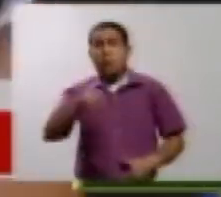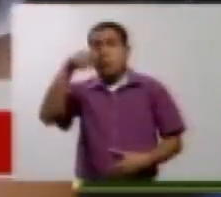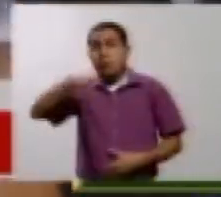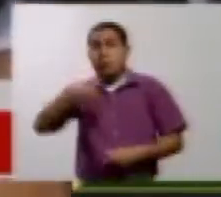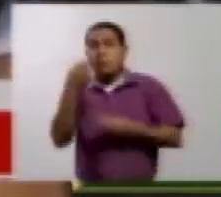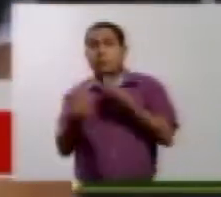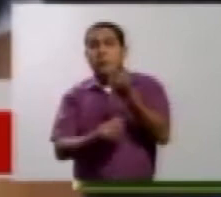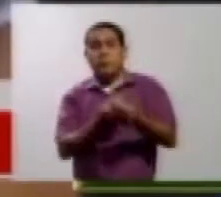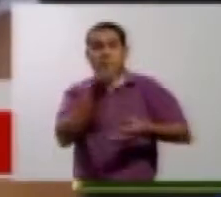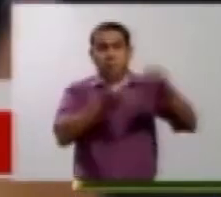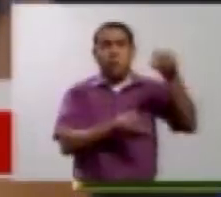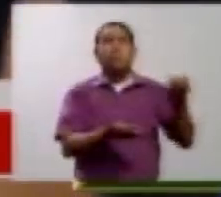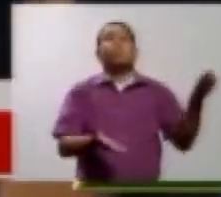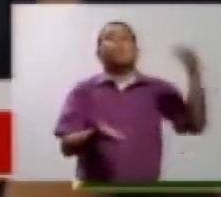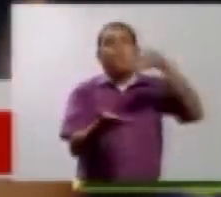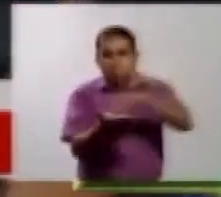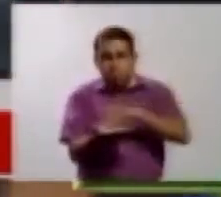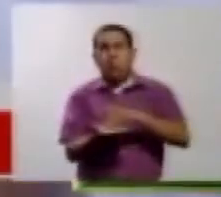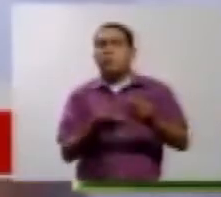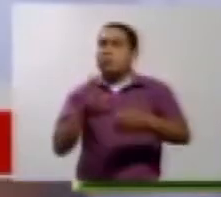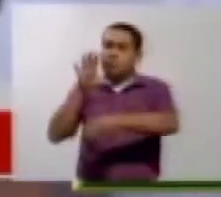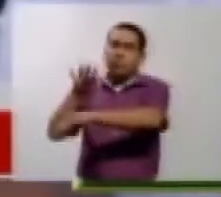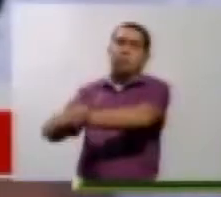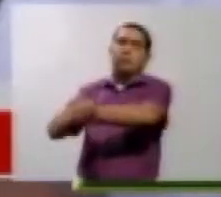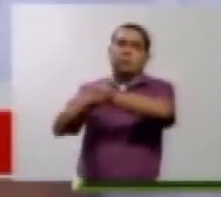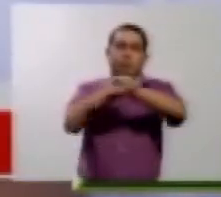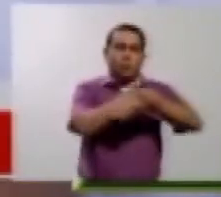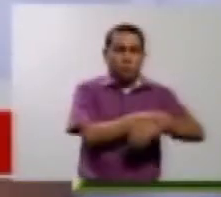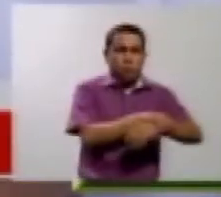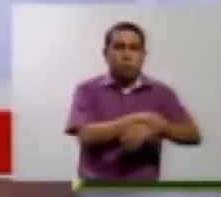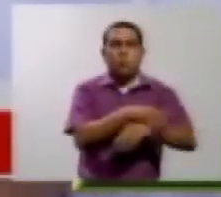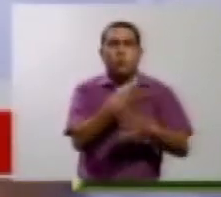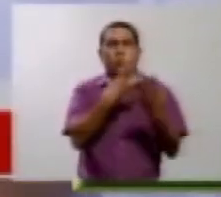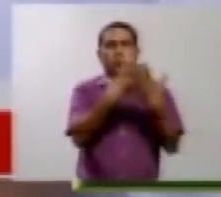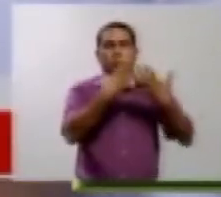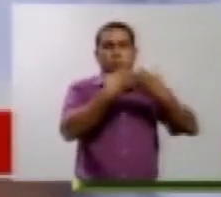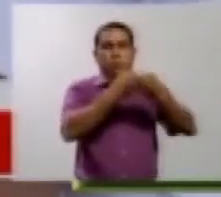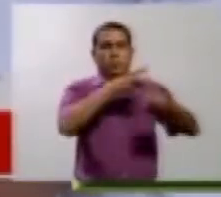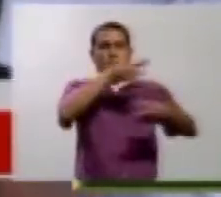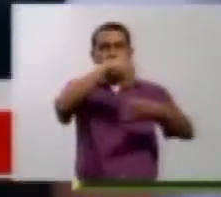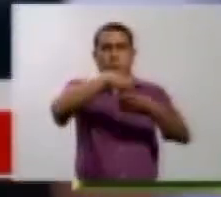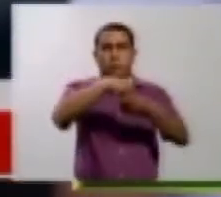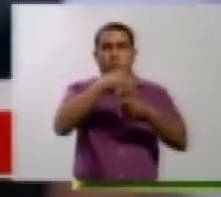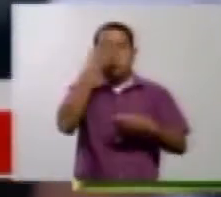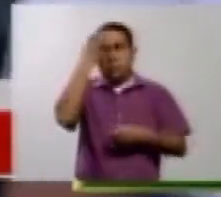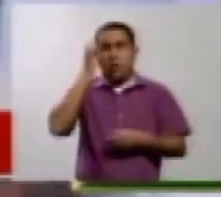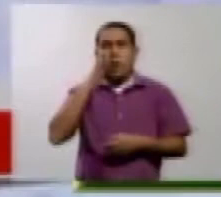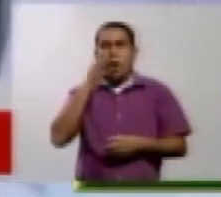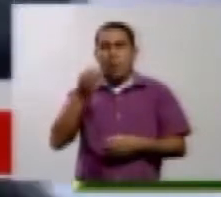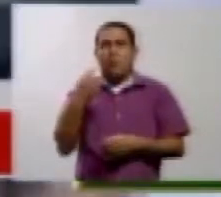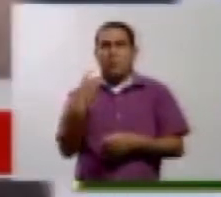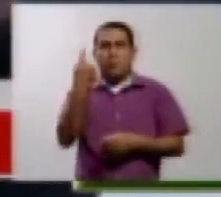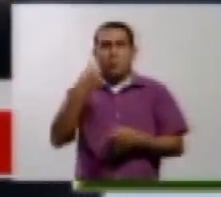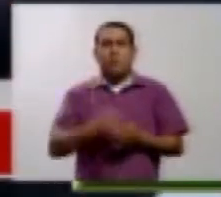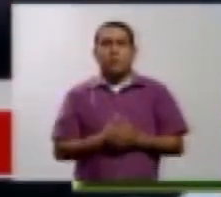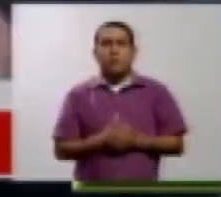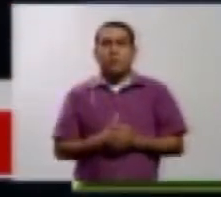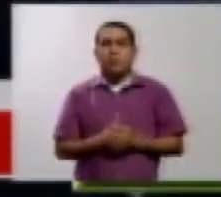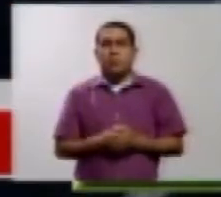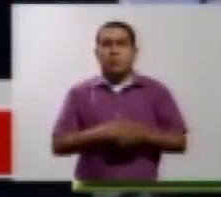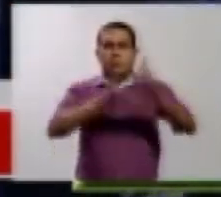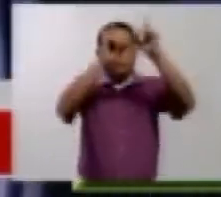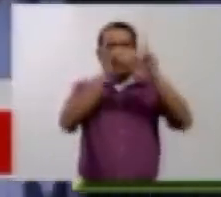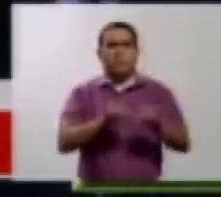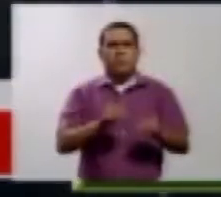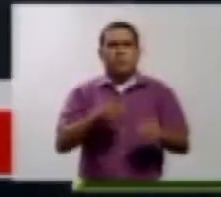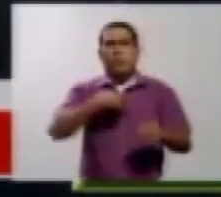Corte Suprema de Justicia confirmó la medida de aseguramiento en centro carcelario en contra del exsenador. En la decisión, la Corte lo